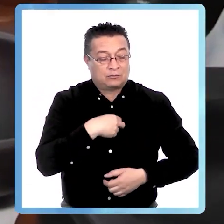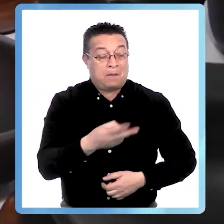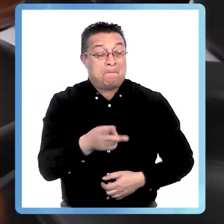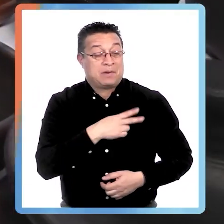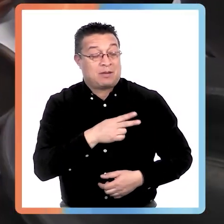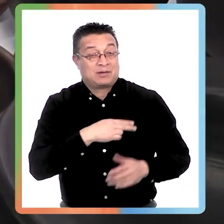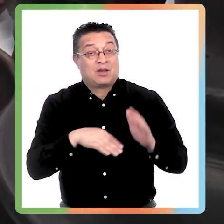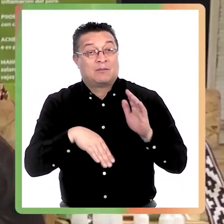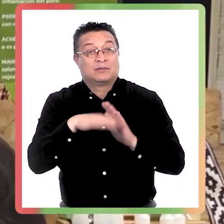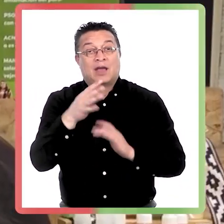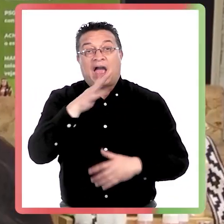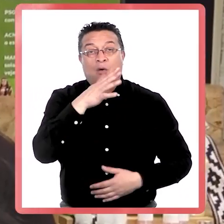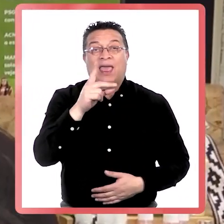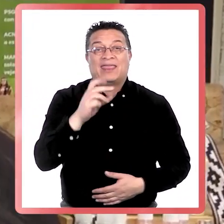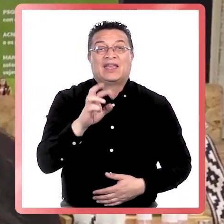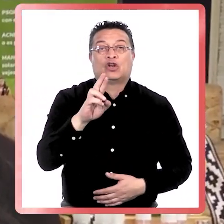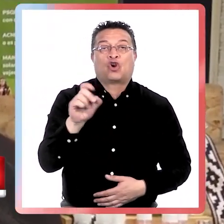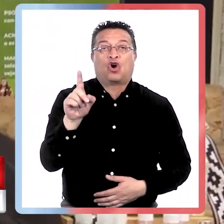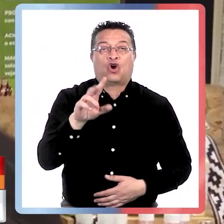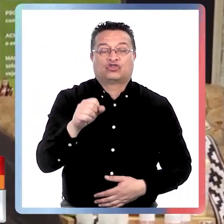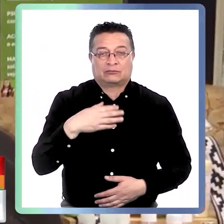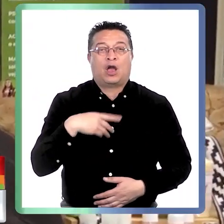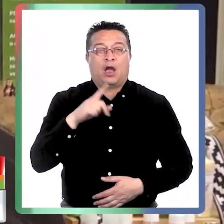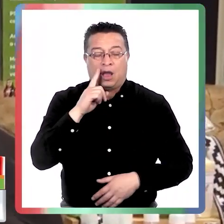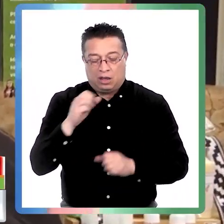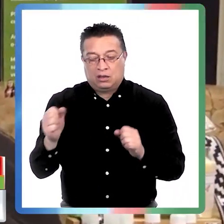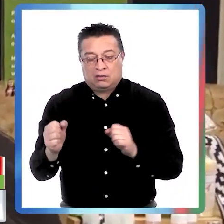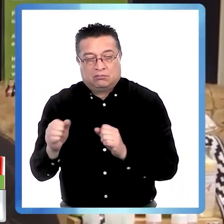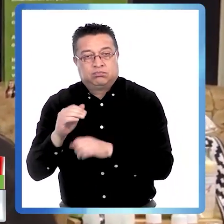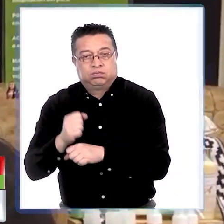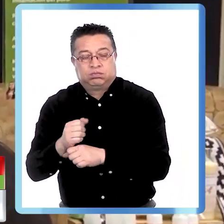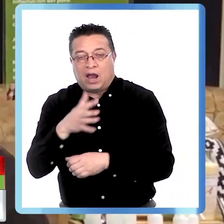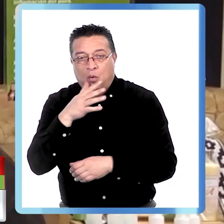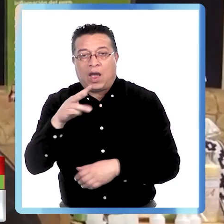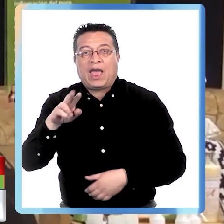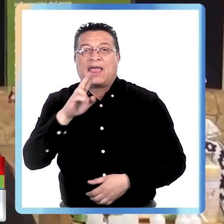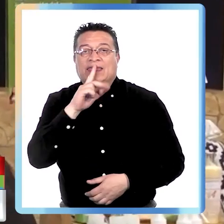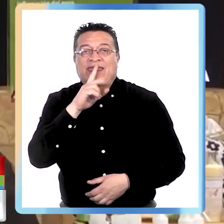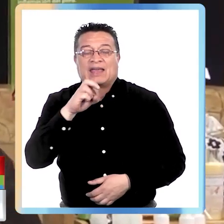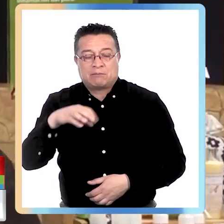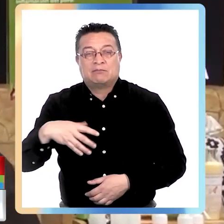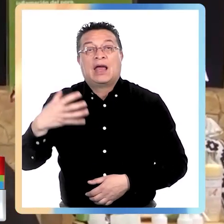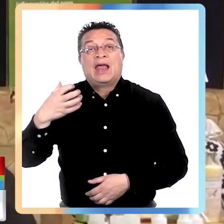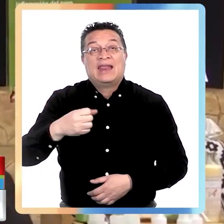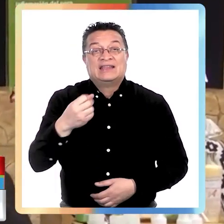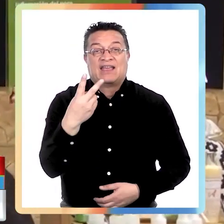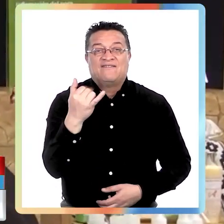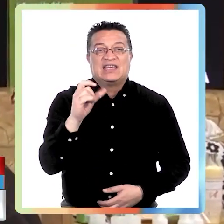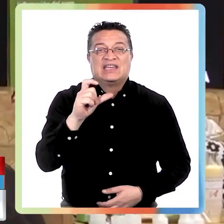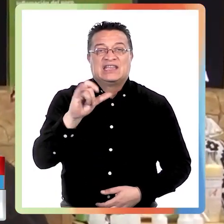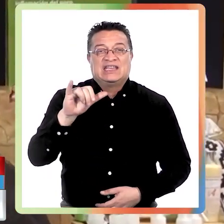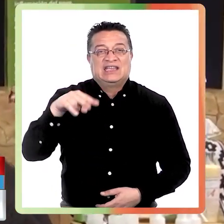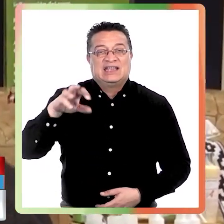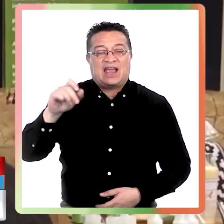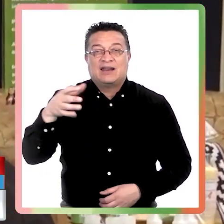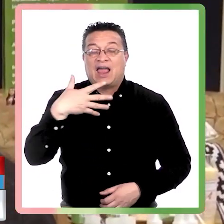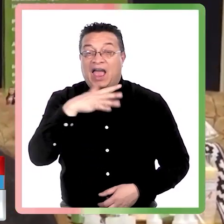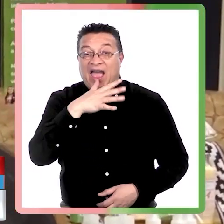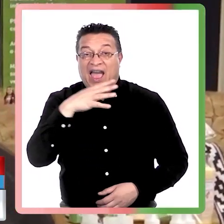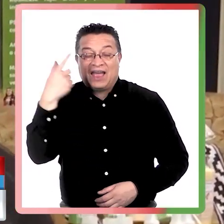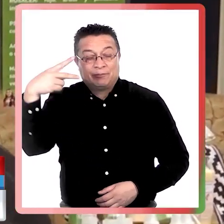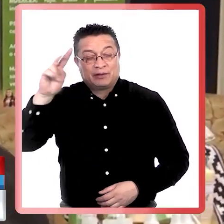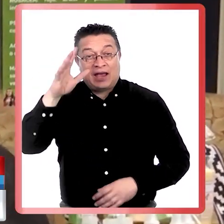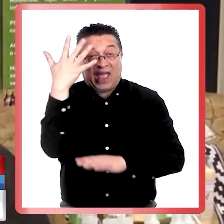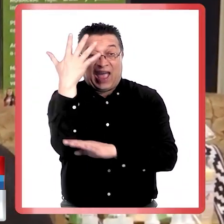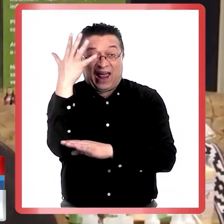nosotros fuimos premiados es el agua de rosa que nosotros mismos tenemos invernadero, que lo trabajamos con agua termal, la leche virginal, que es la resina de un árbol que